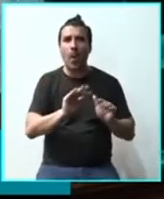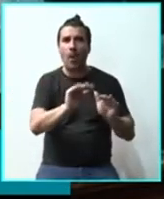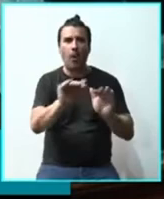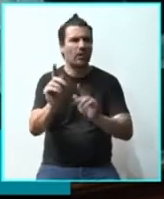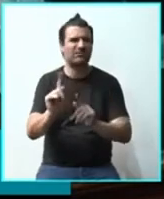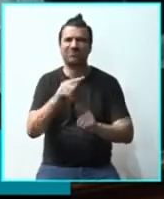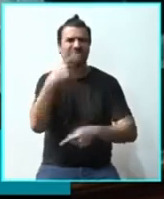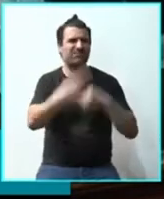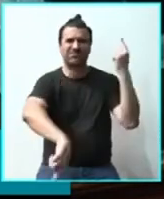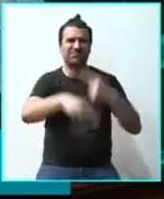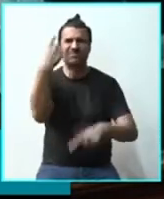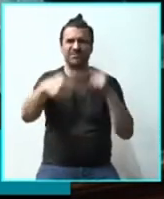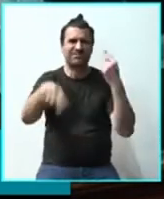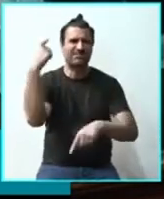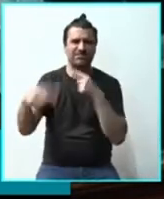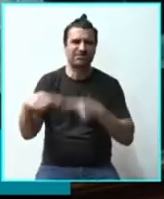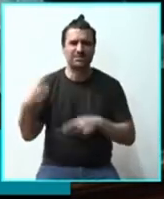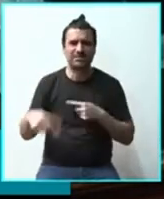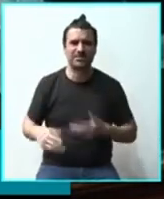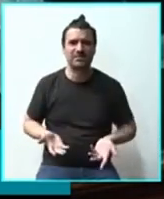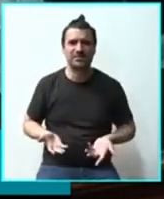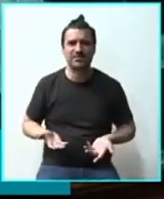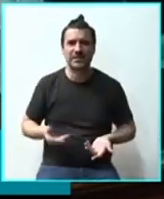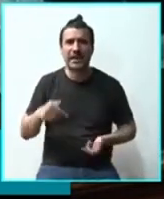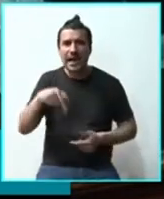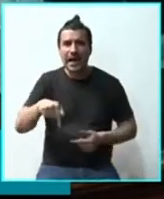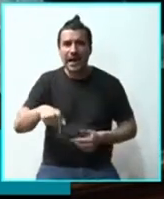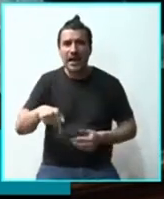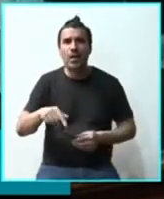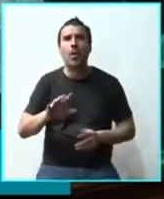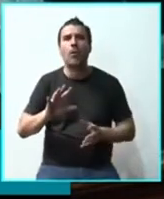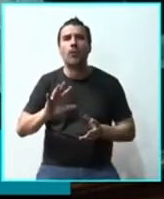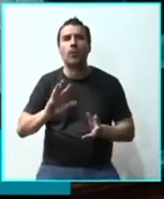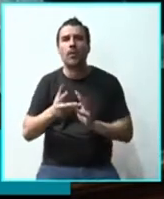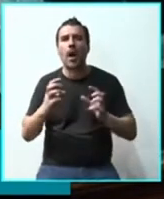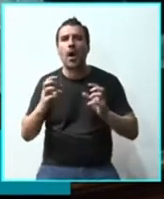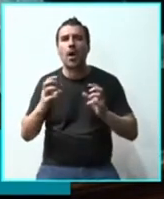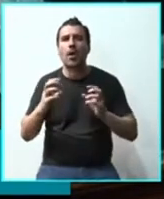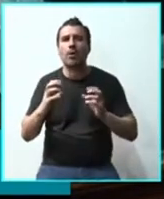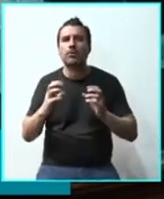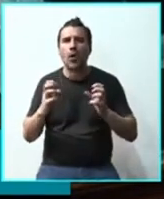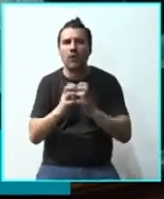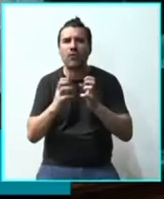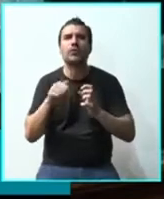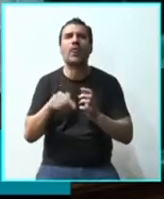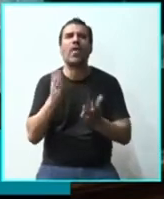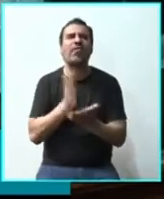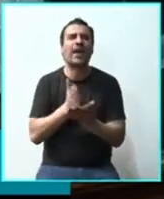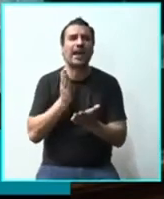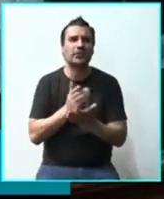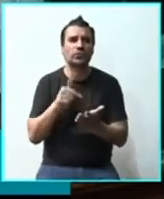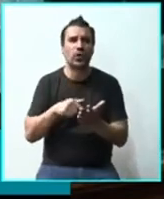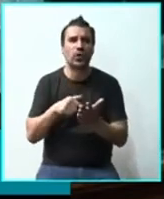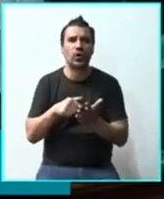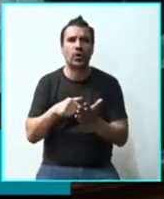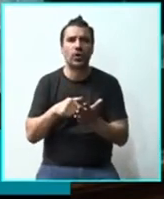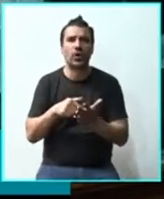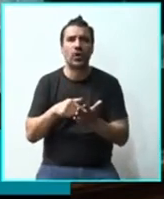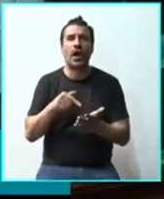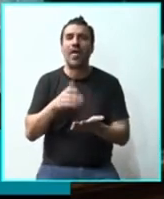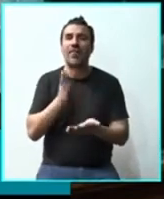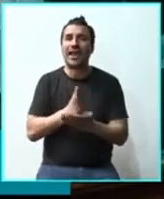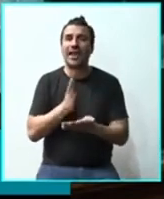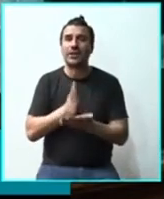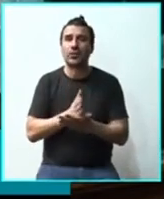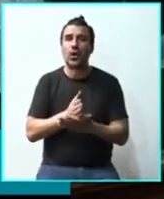caso, como dije, estamos hablando de un conflicto de derechos. El derecho a la seguridad, el derecho a la justicia versus el